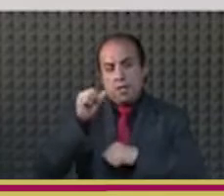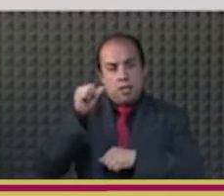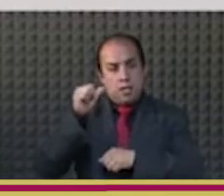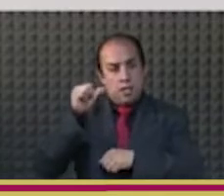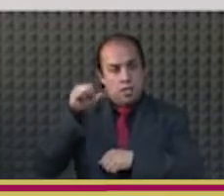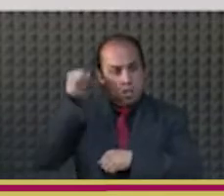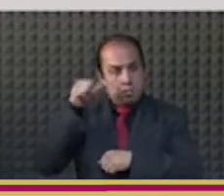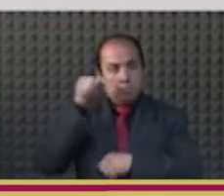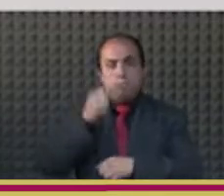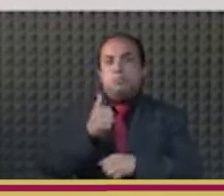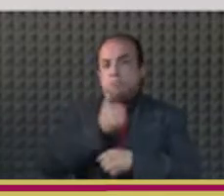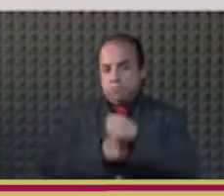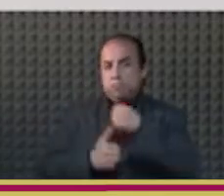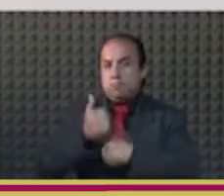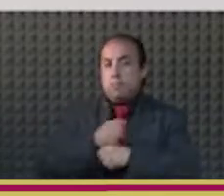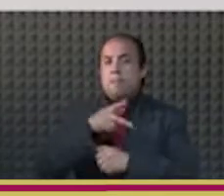año pasado.